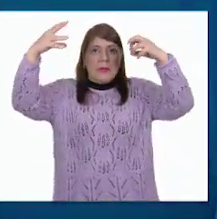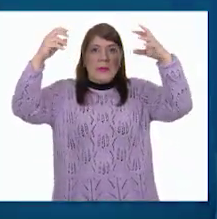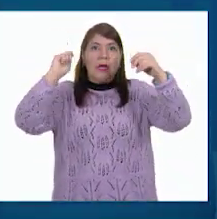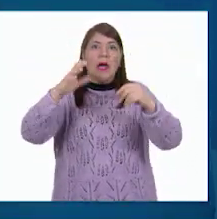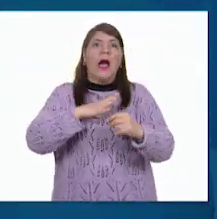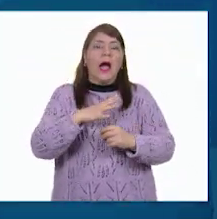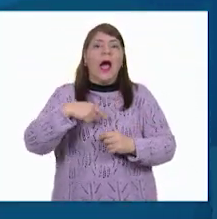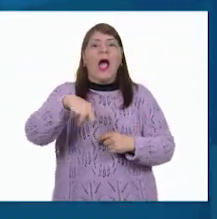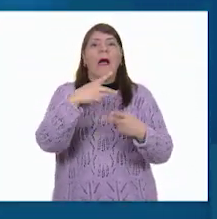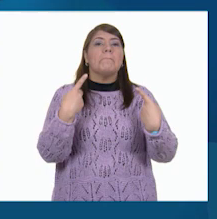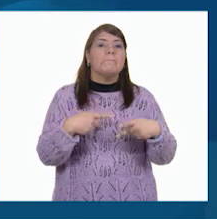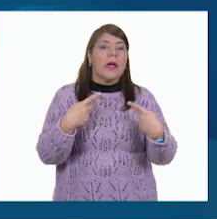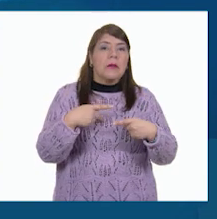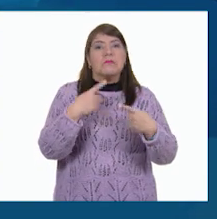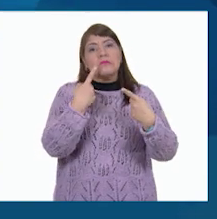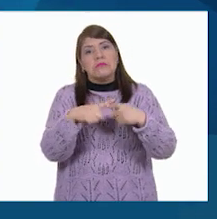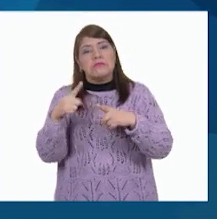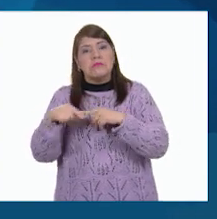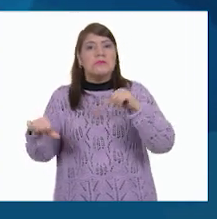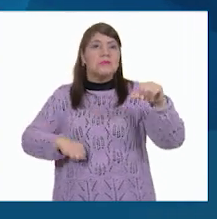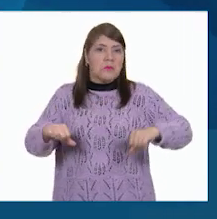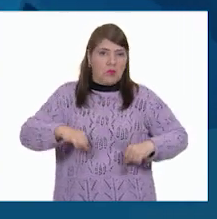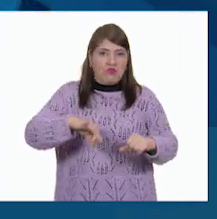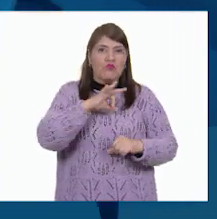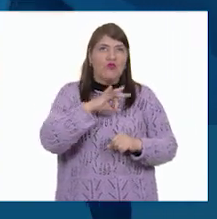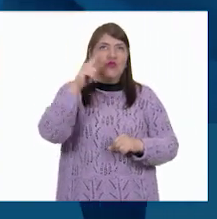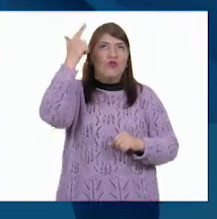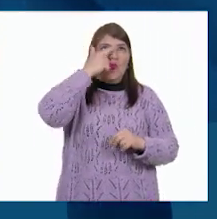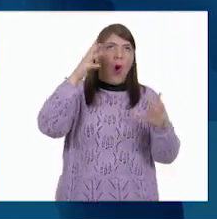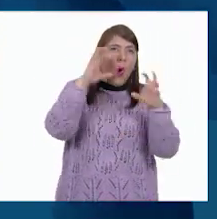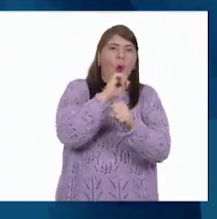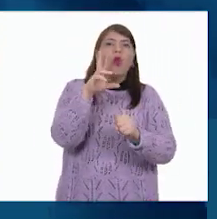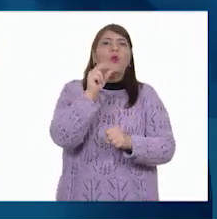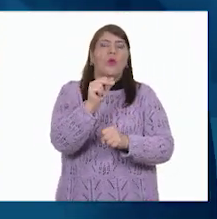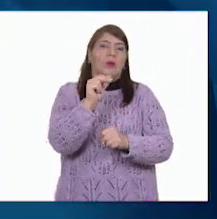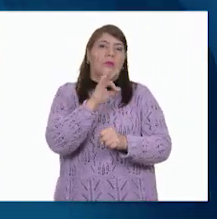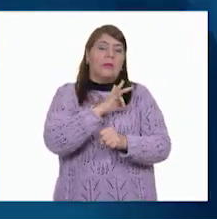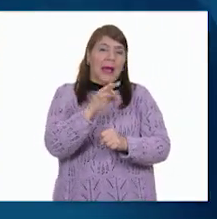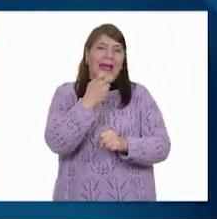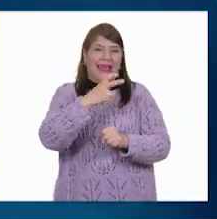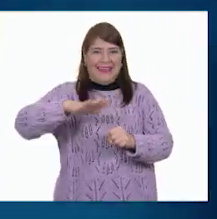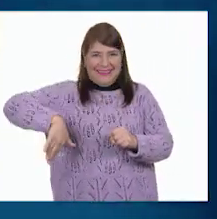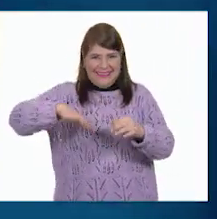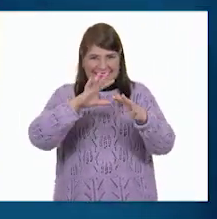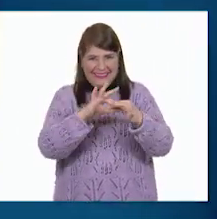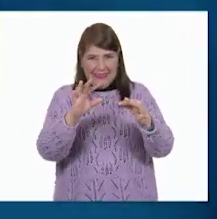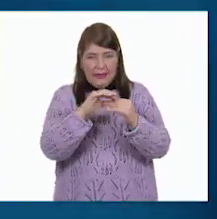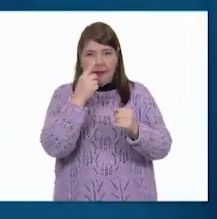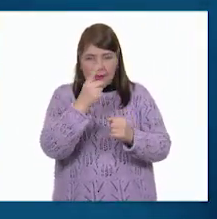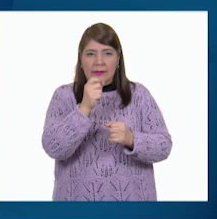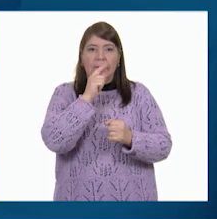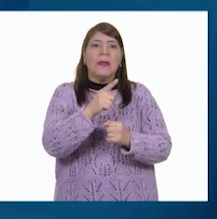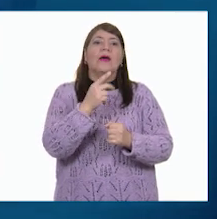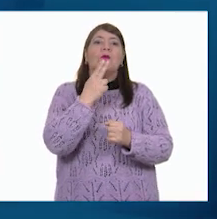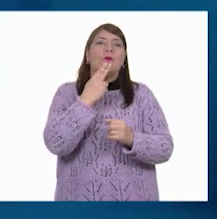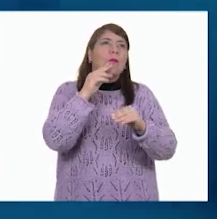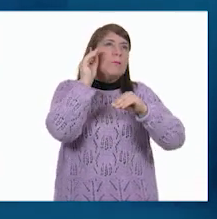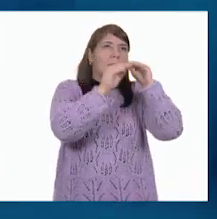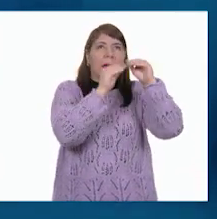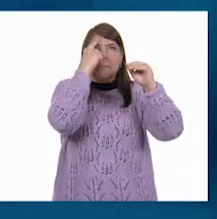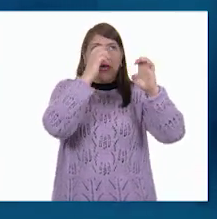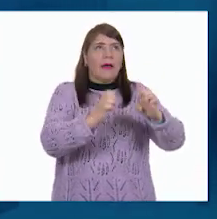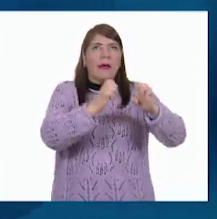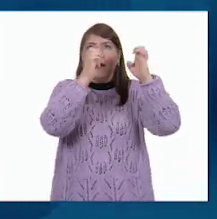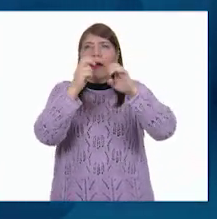gente podía realizar más actividades en las noches, por ejemplo, y como vimos en el video, se empezó a utilizar para decorar algunos